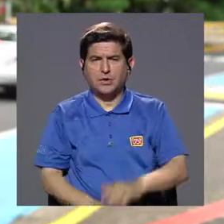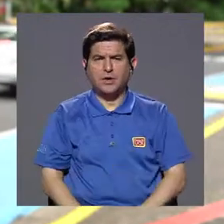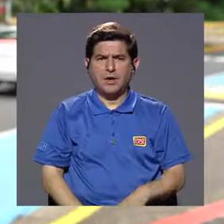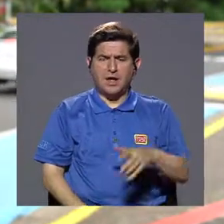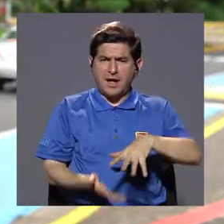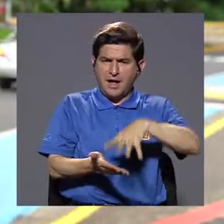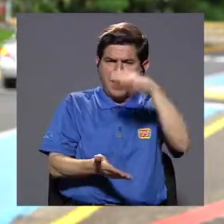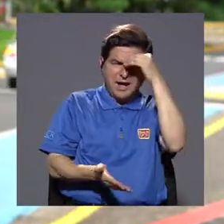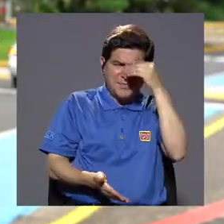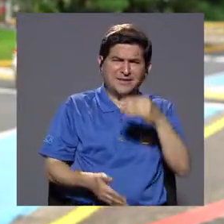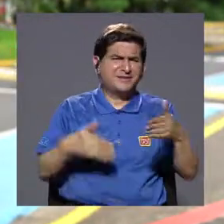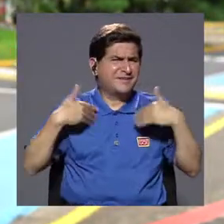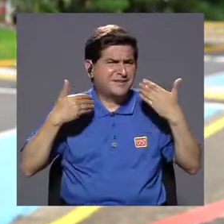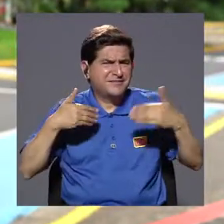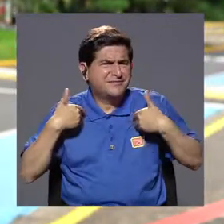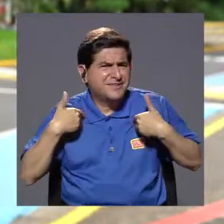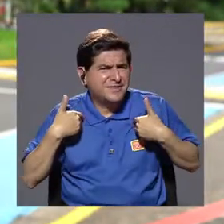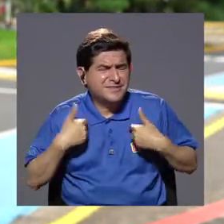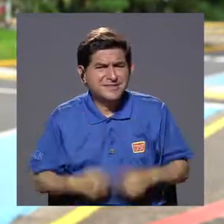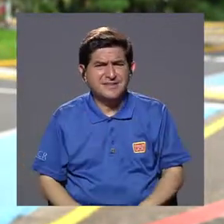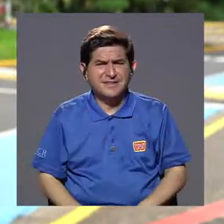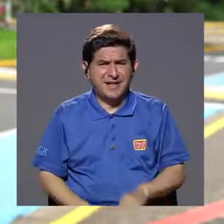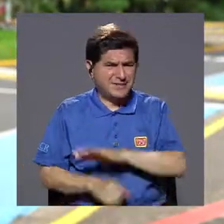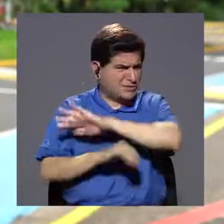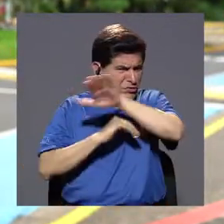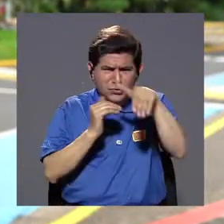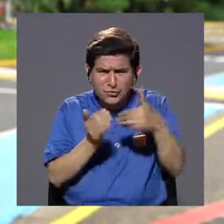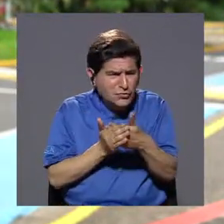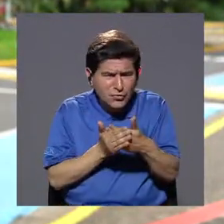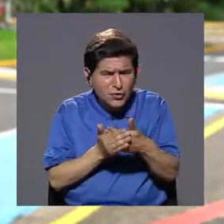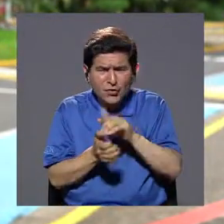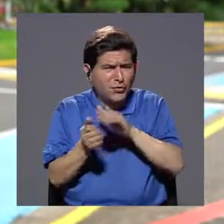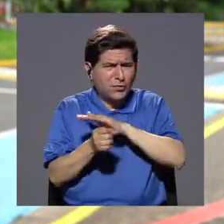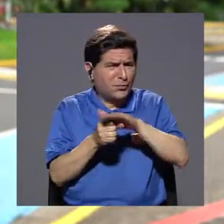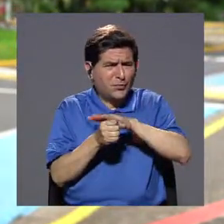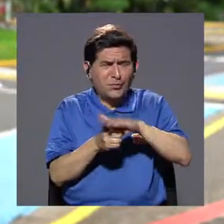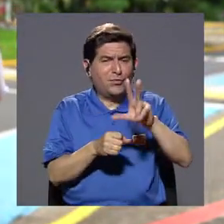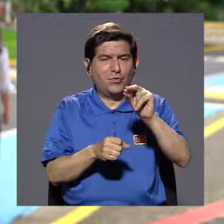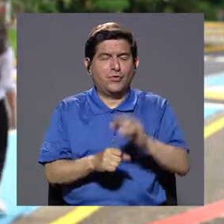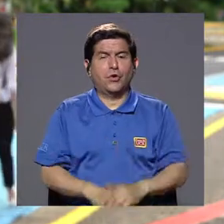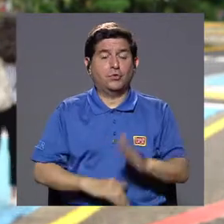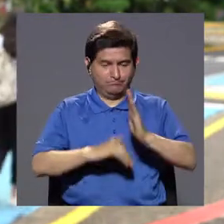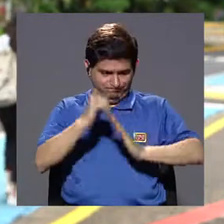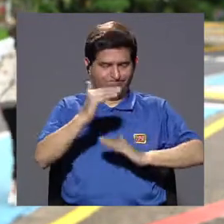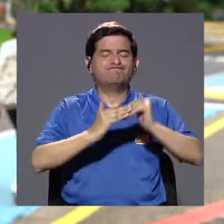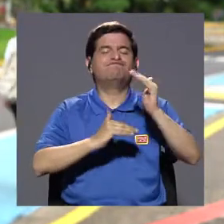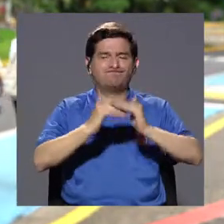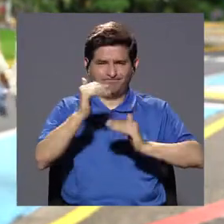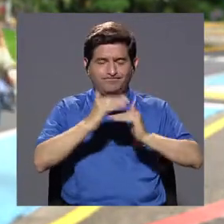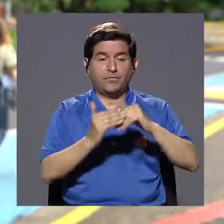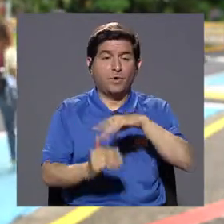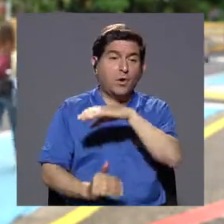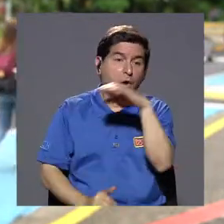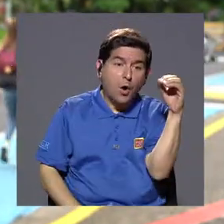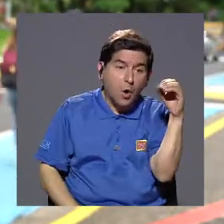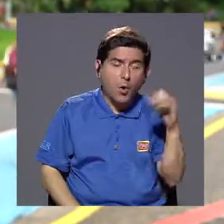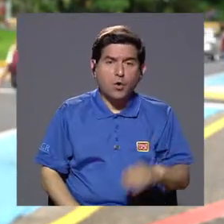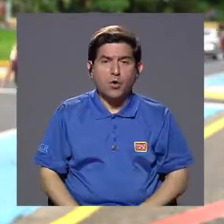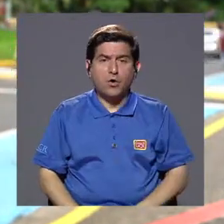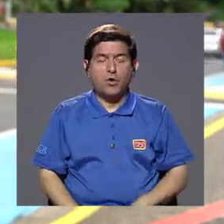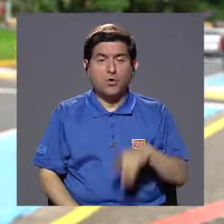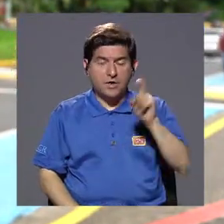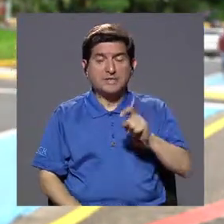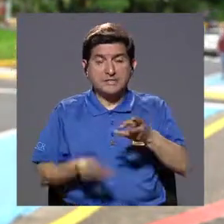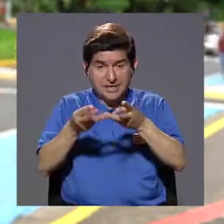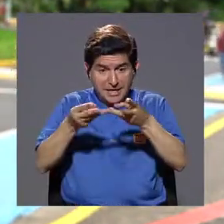la felicidad no es algo totalitario sino es algo que se va construyendo o bueno hay que irlo de